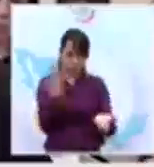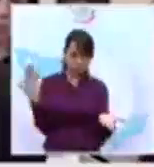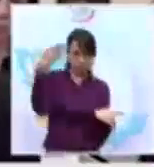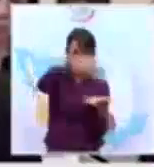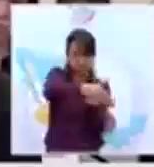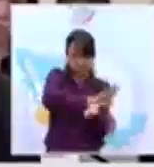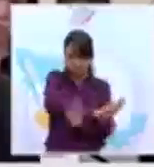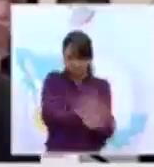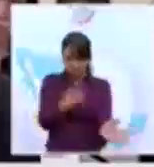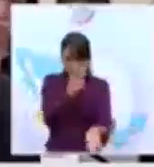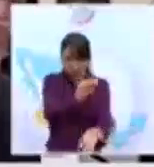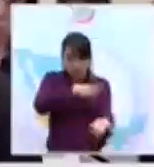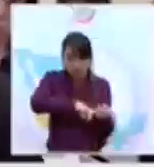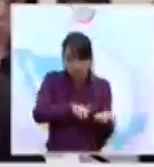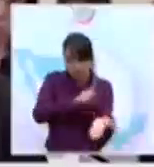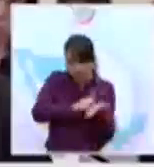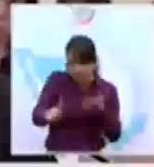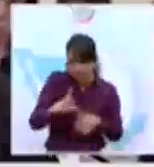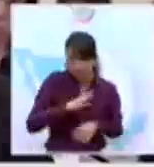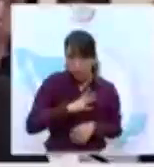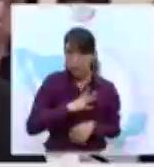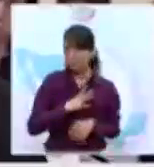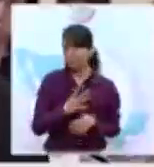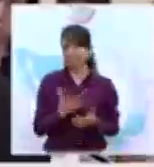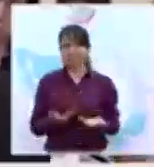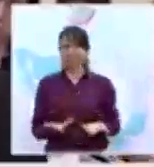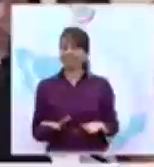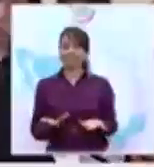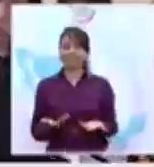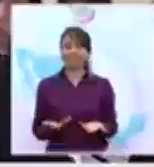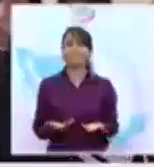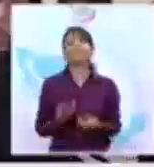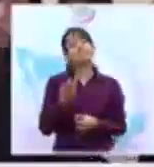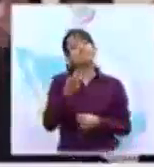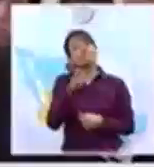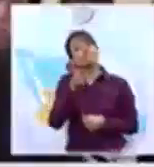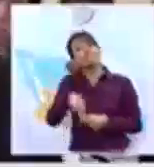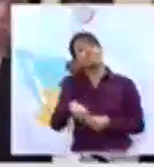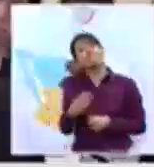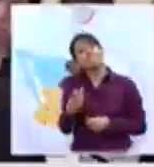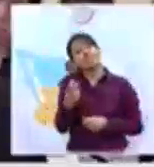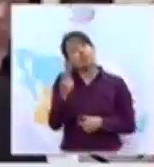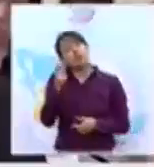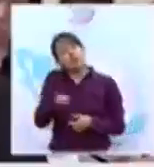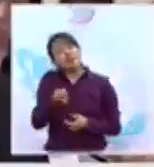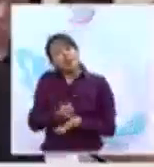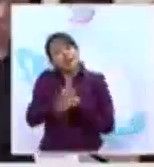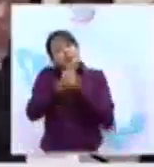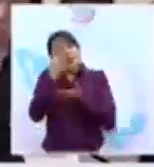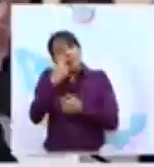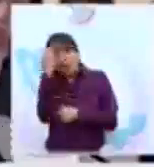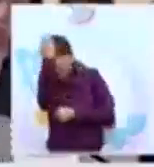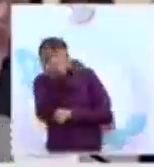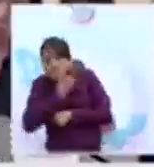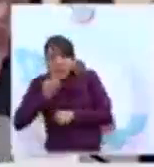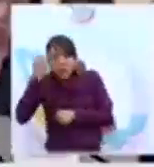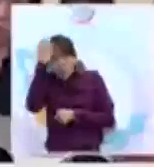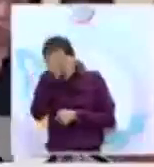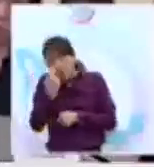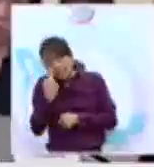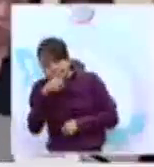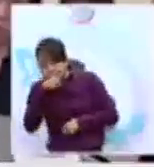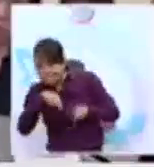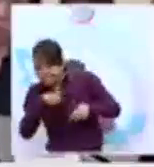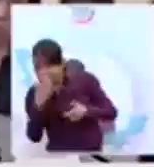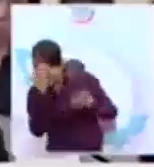la seguridad alimentaria, con la EMSA, que es un instrumento tamizaje para otros fines, ya se está considerando como